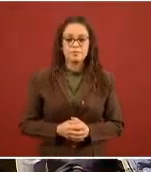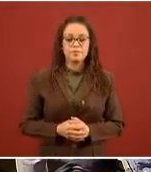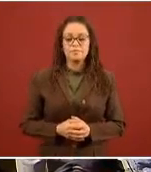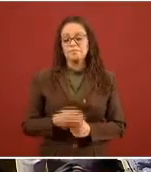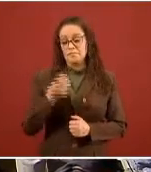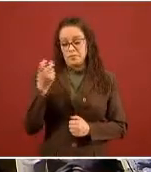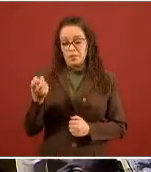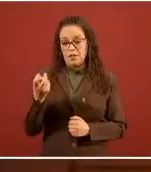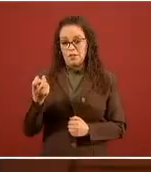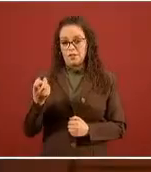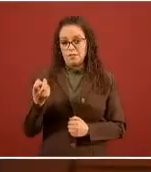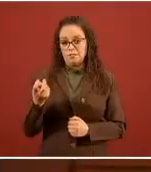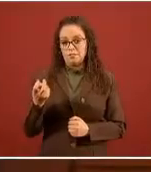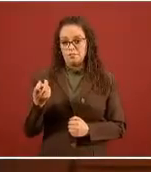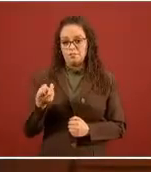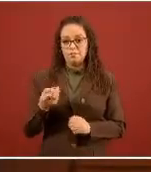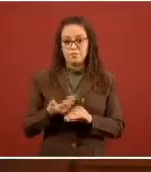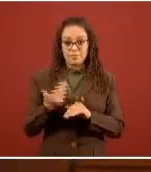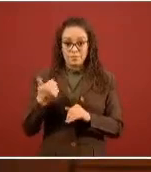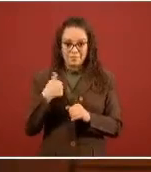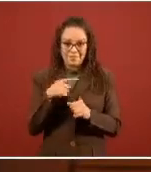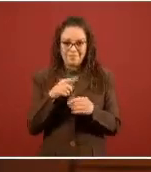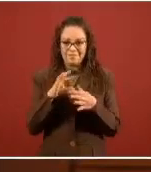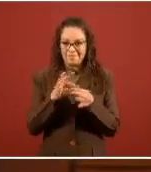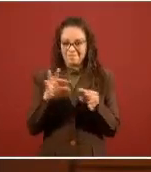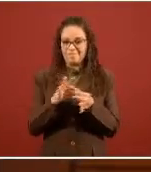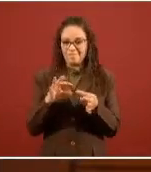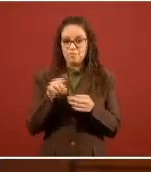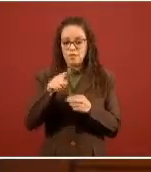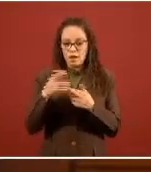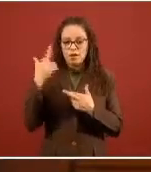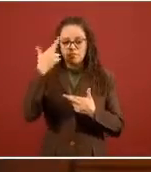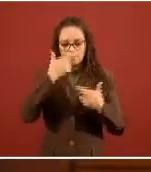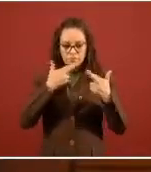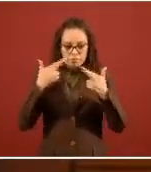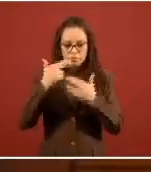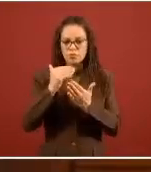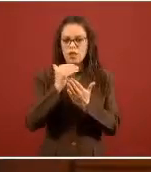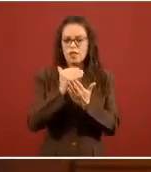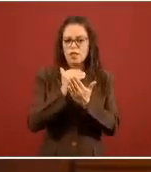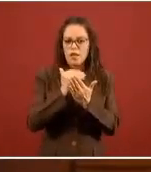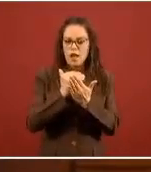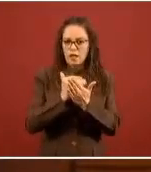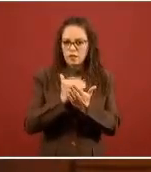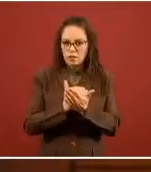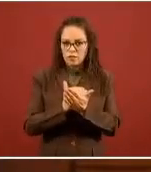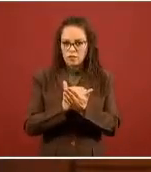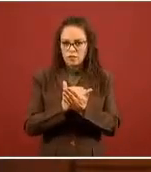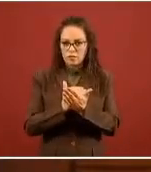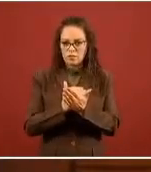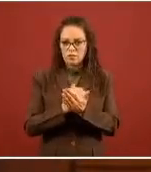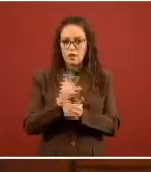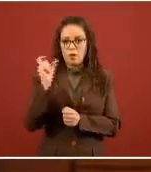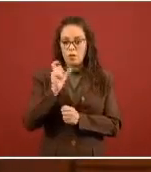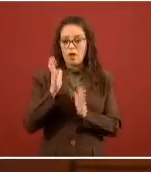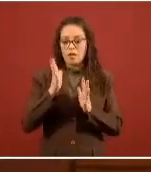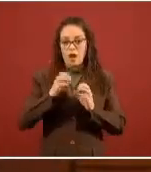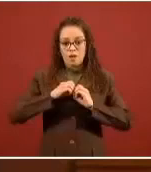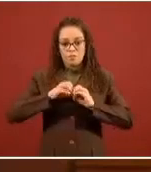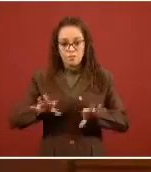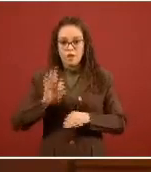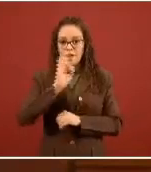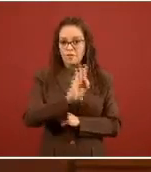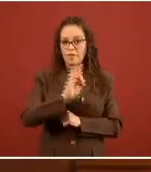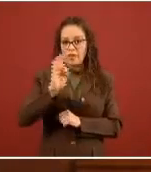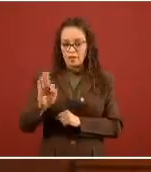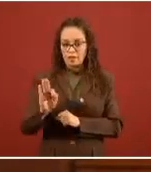como explicaba, ha sido un ejercicio de revisión de los datos disponibles hasta su fecha de publicación. Fue